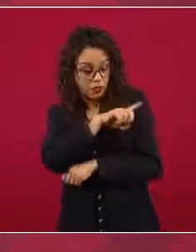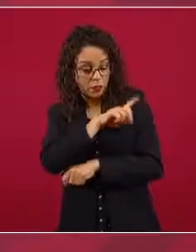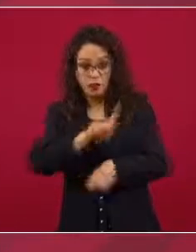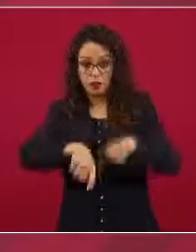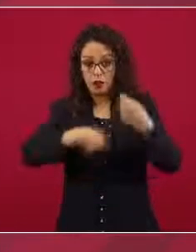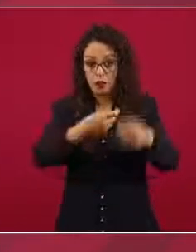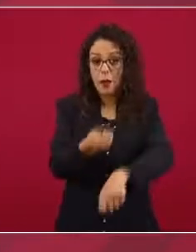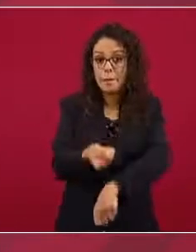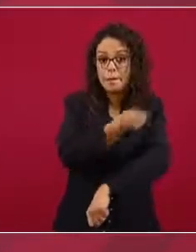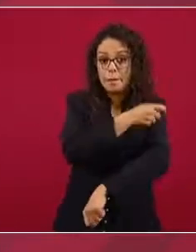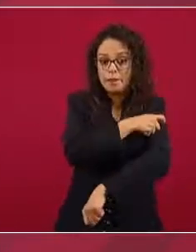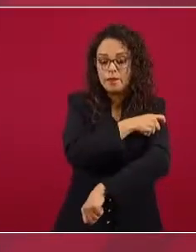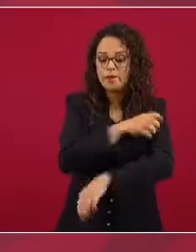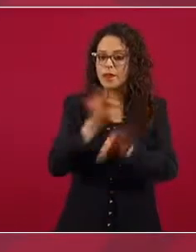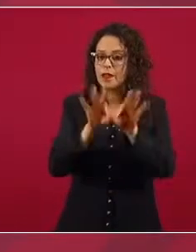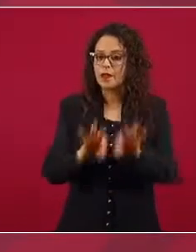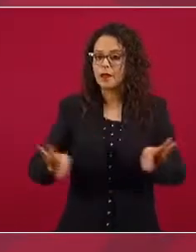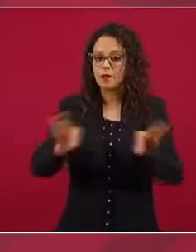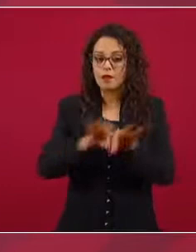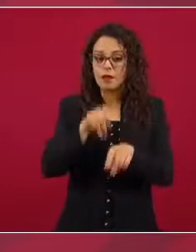en los hospitales COVID